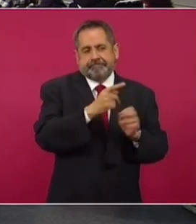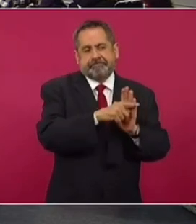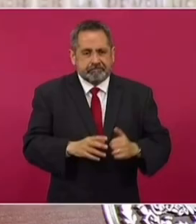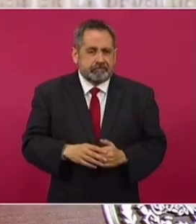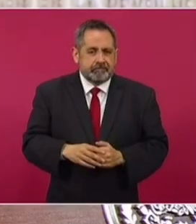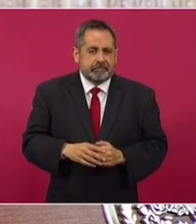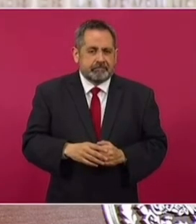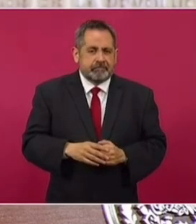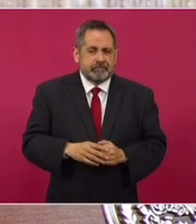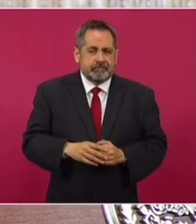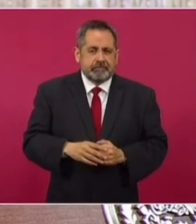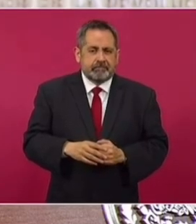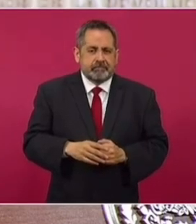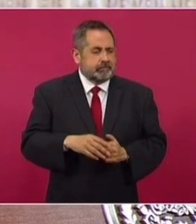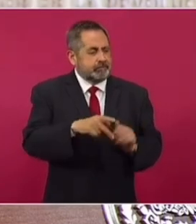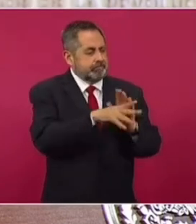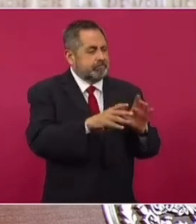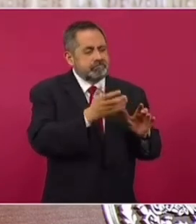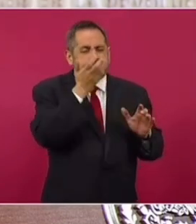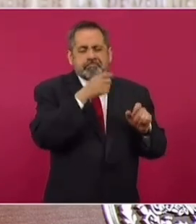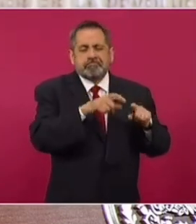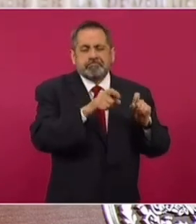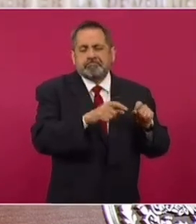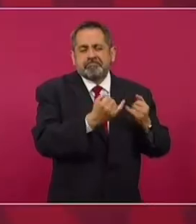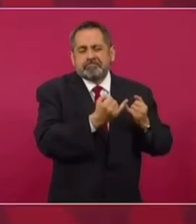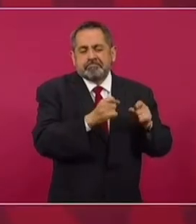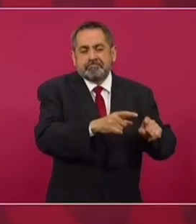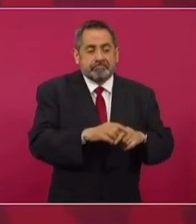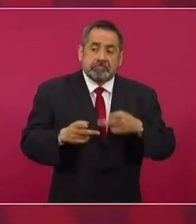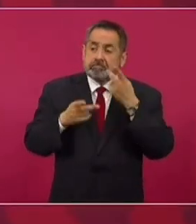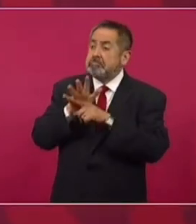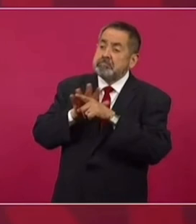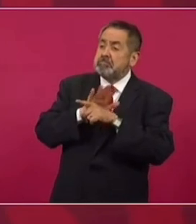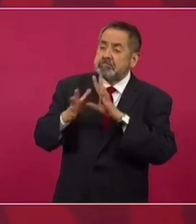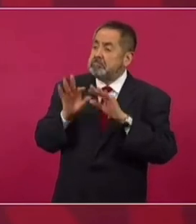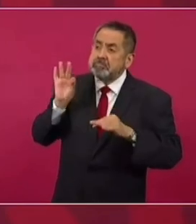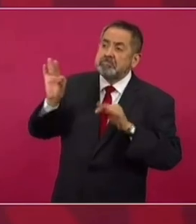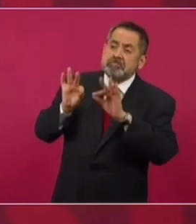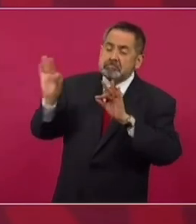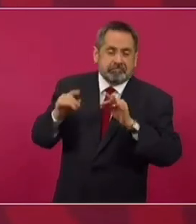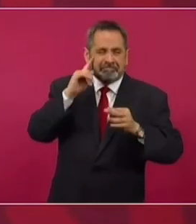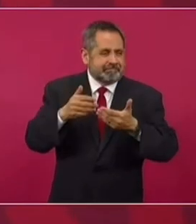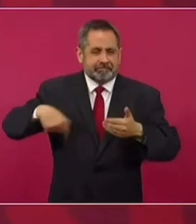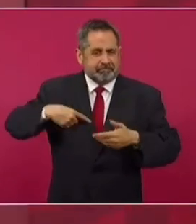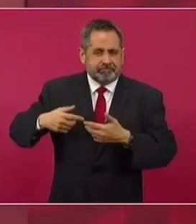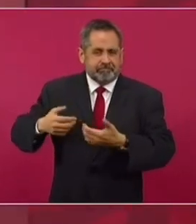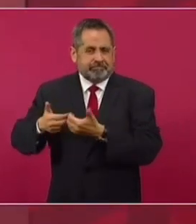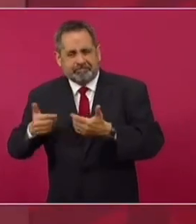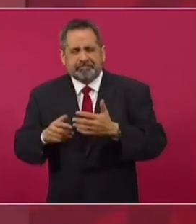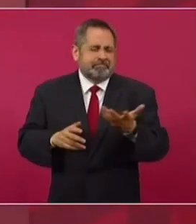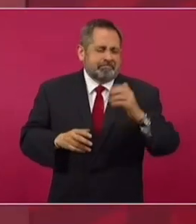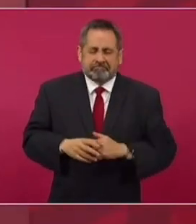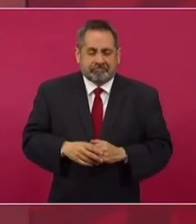prensa conservadora, ¿no? Queriéndonos distanciar de los empresarios o